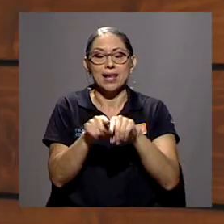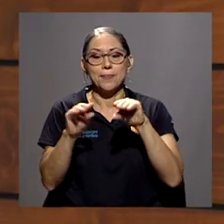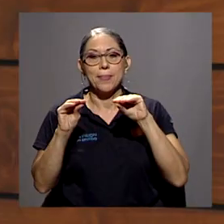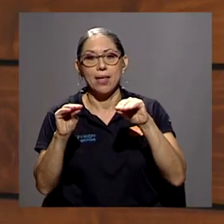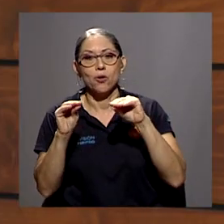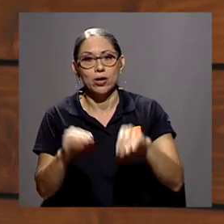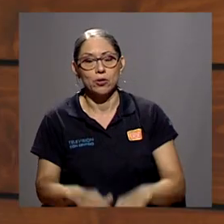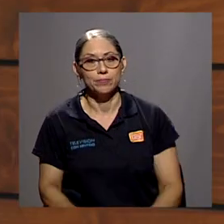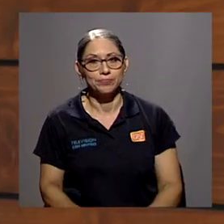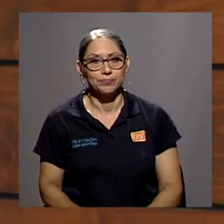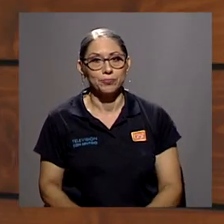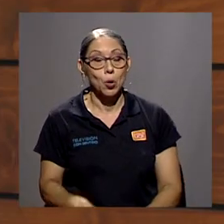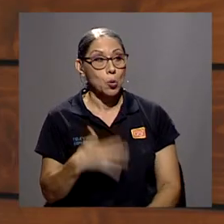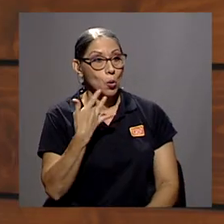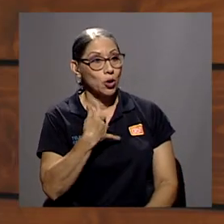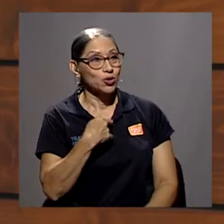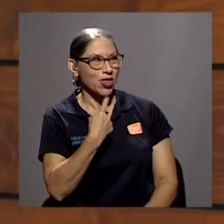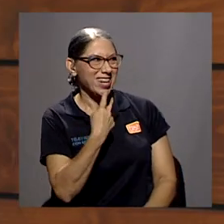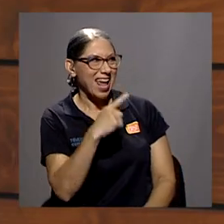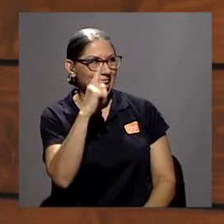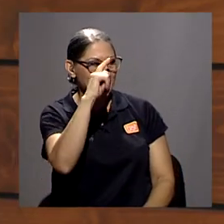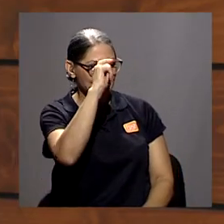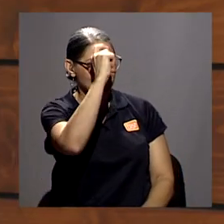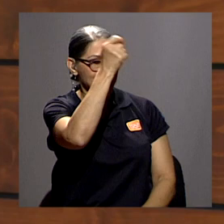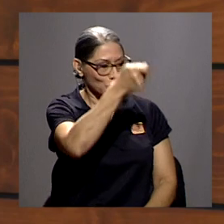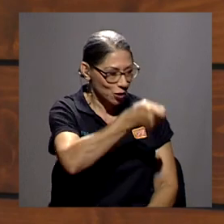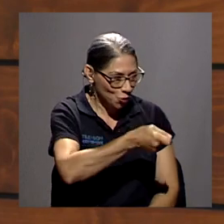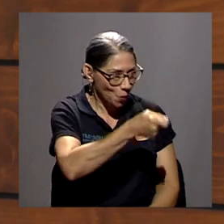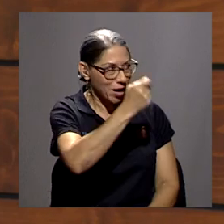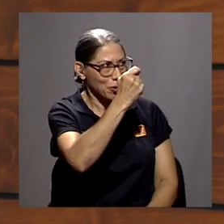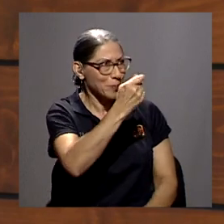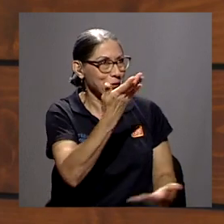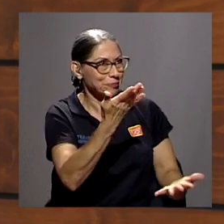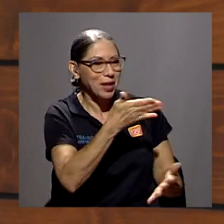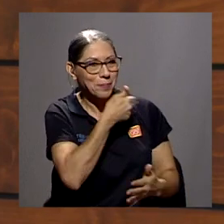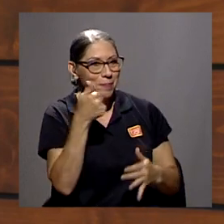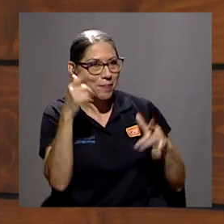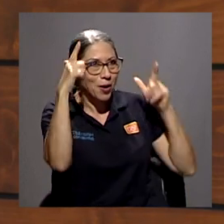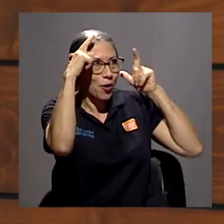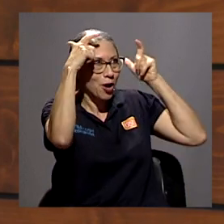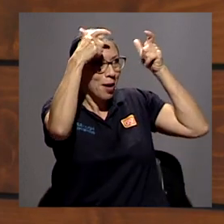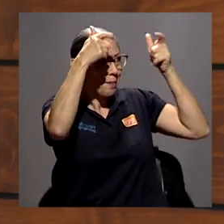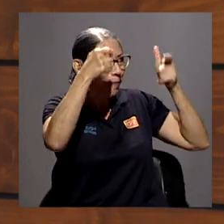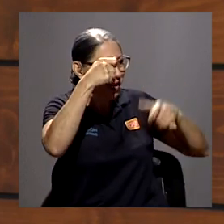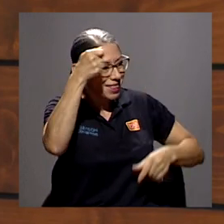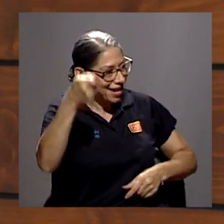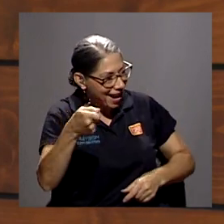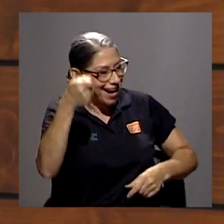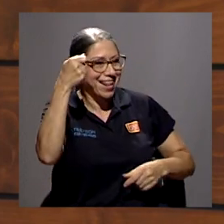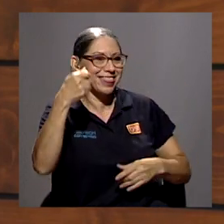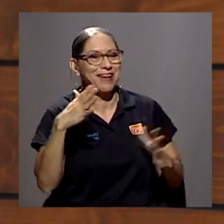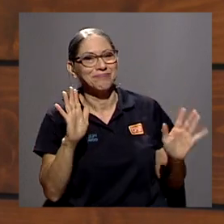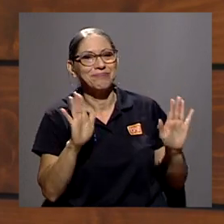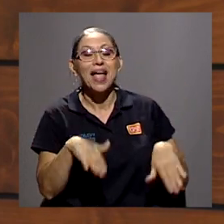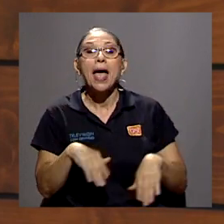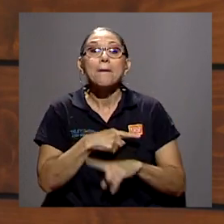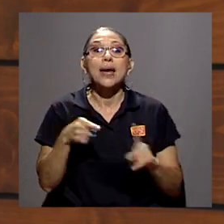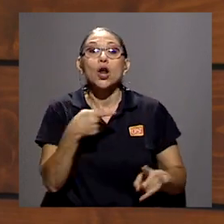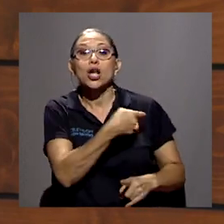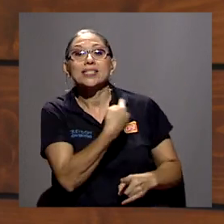diría que me quito el sombrero mejor me quitaría la careta con head y es que lo que está diciendo es parte de la